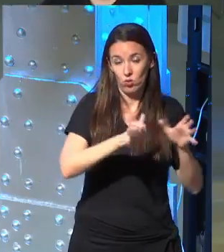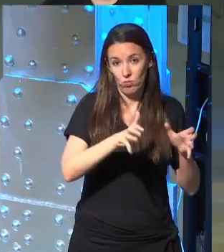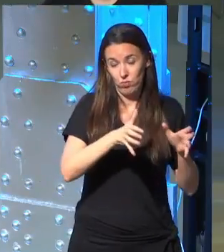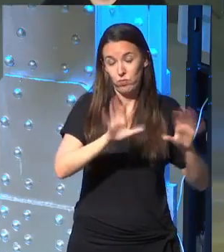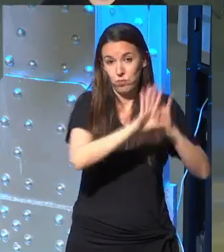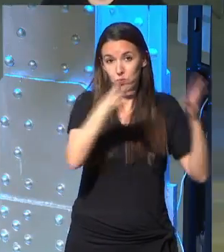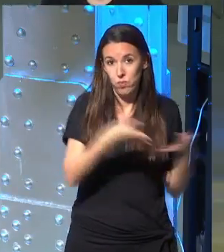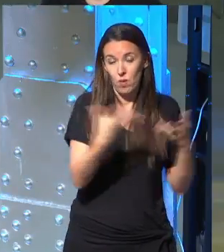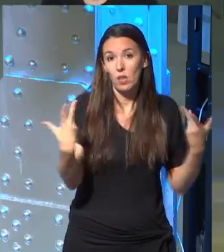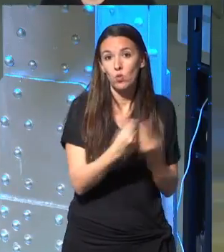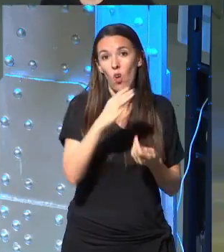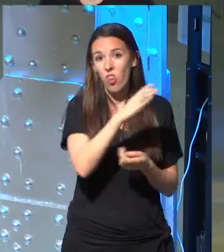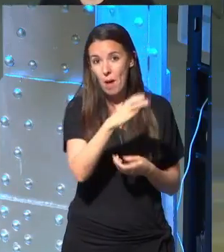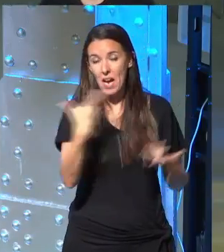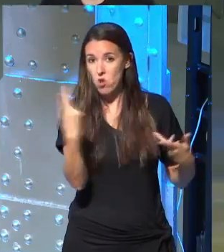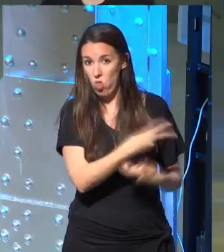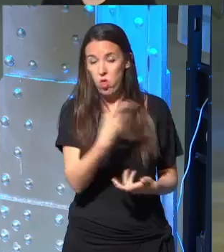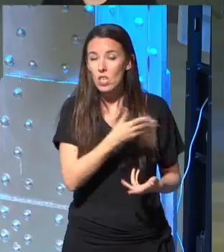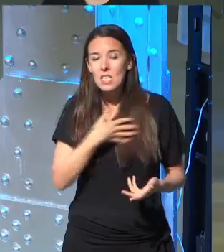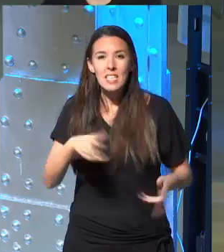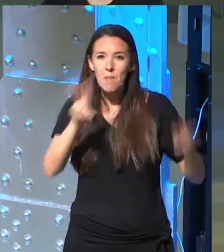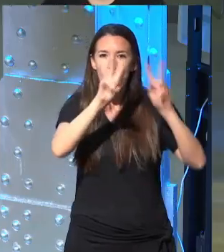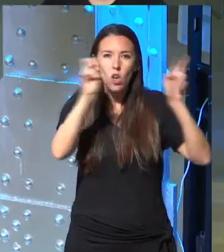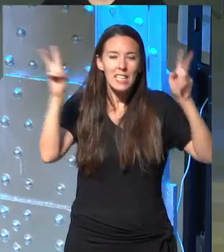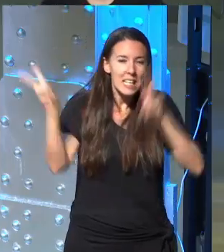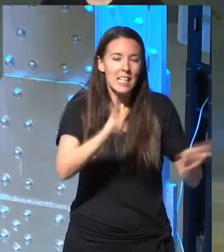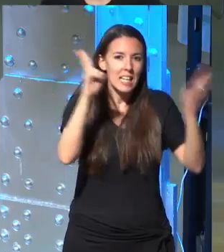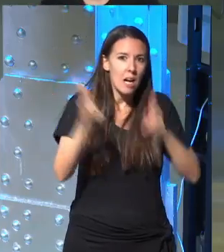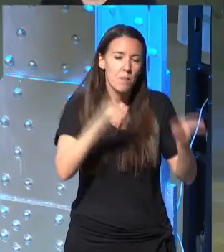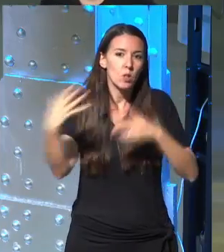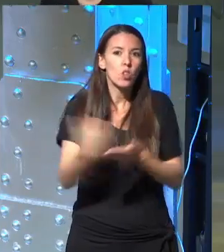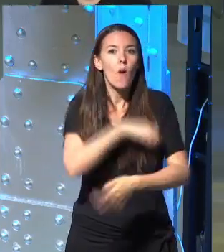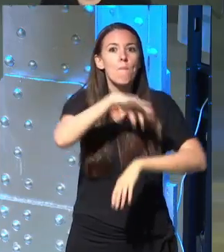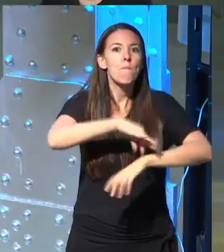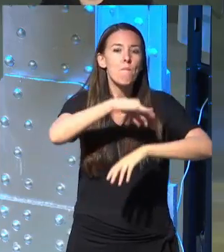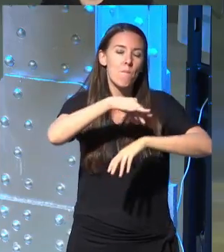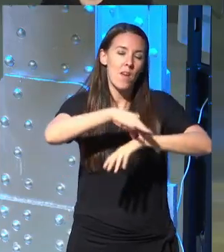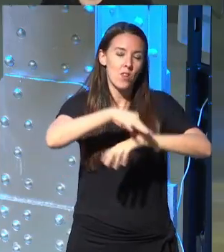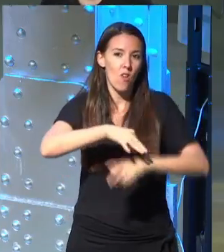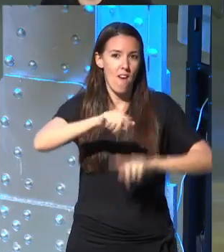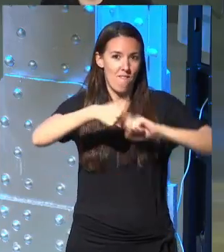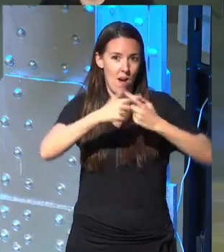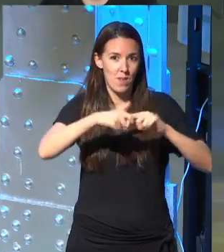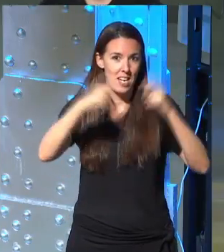que tengo con Noel Ceballos, que queremos comentar todos los capítulos de Médico de Familia.